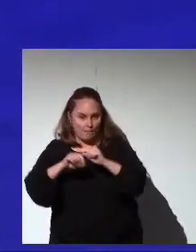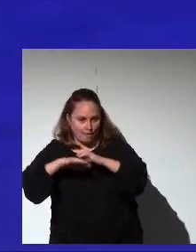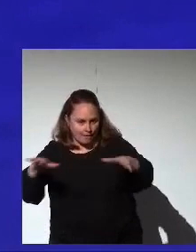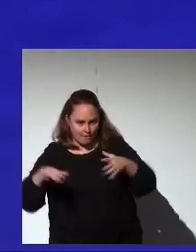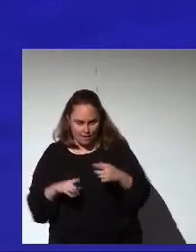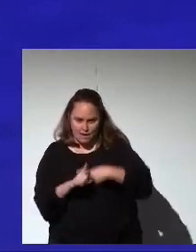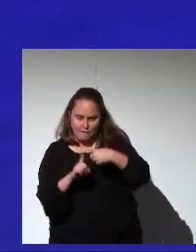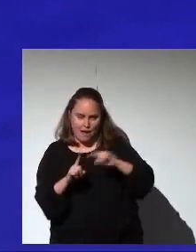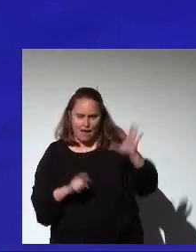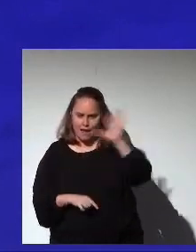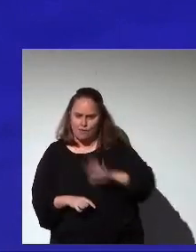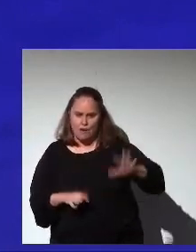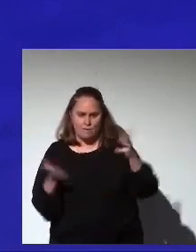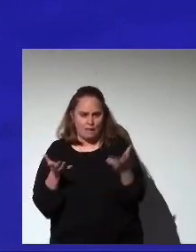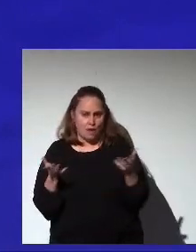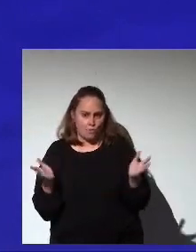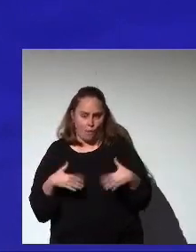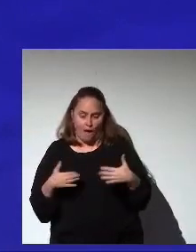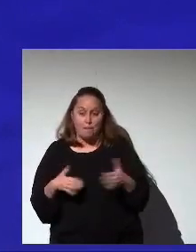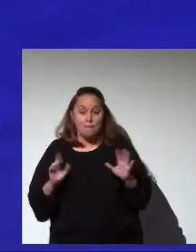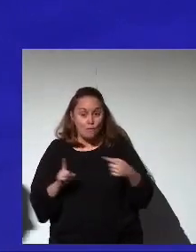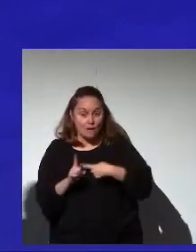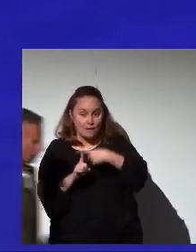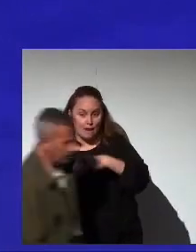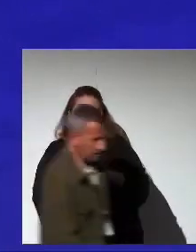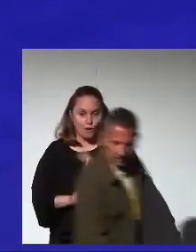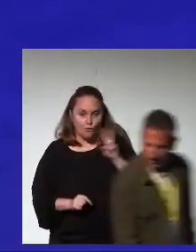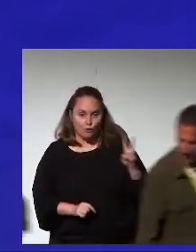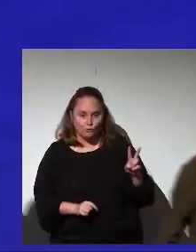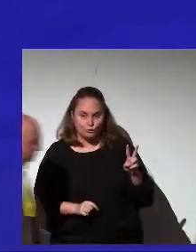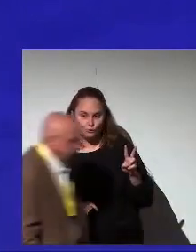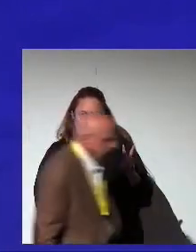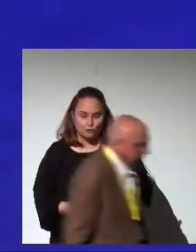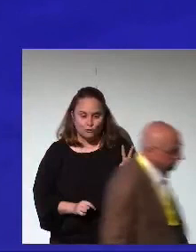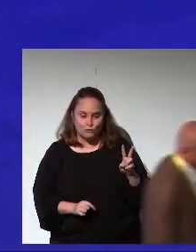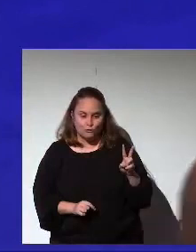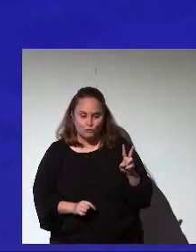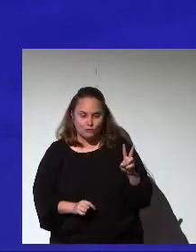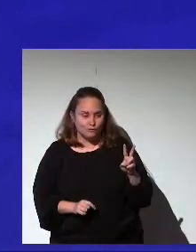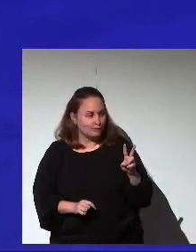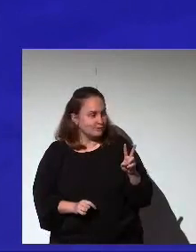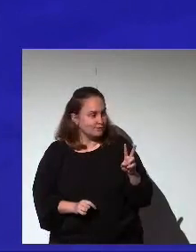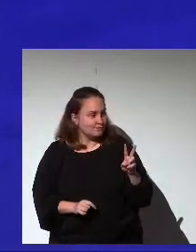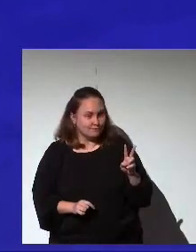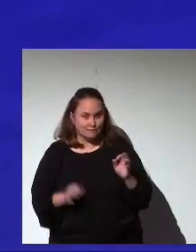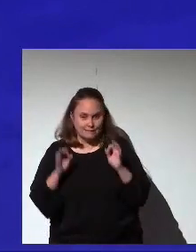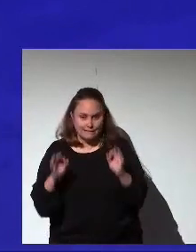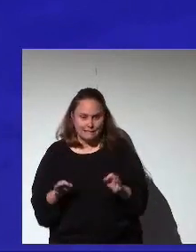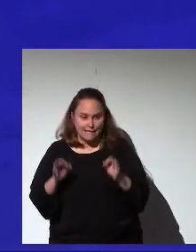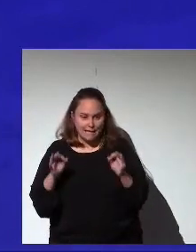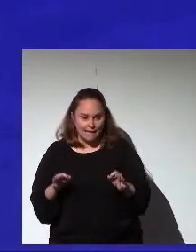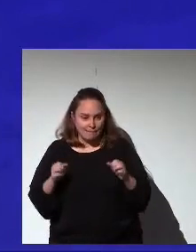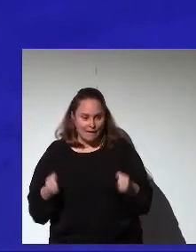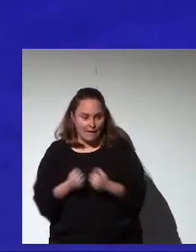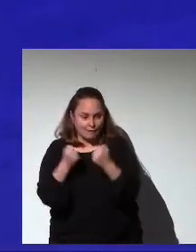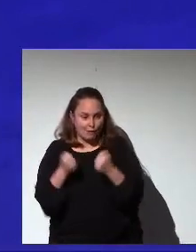emergencias, entre comillas, regionales de nivel 2, pues siempre hay actuaciones pues, del Estado,